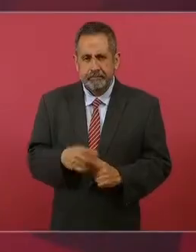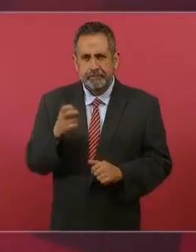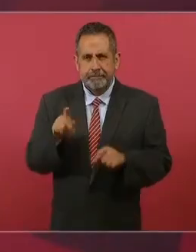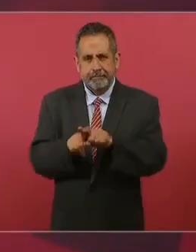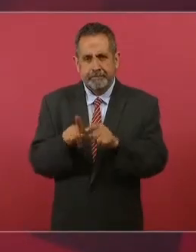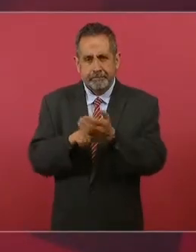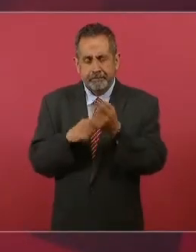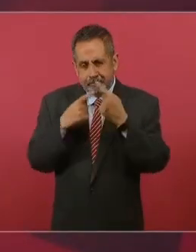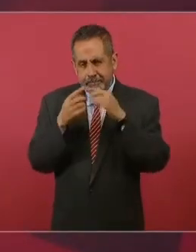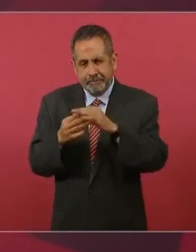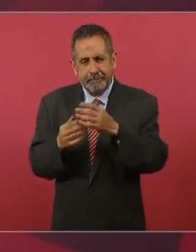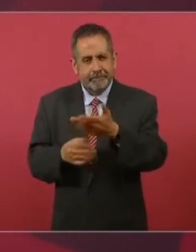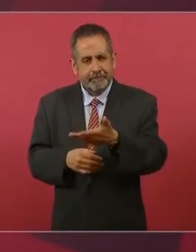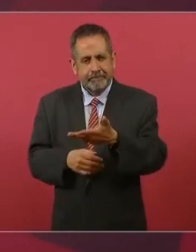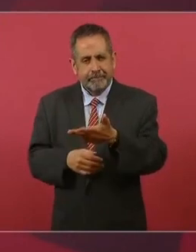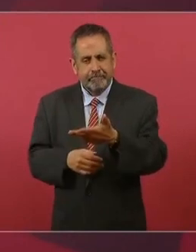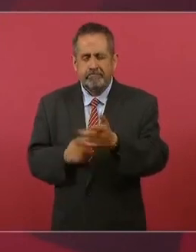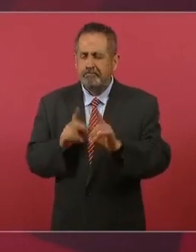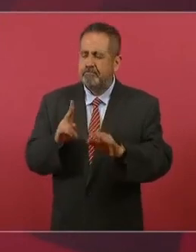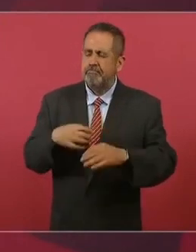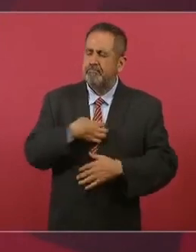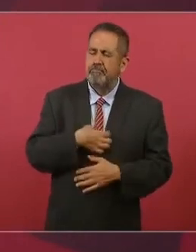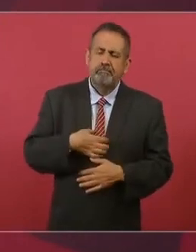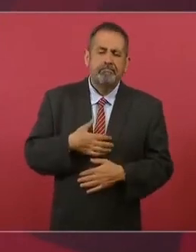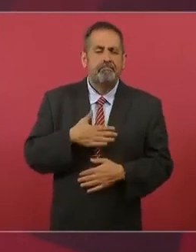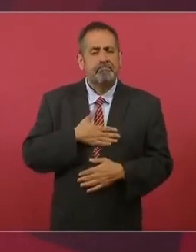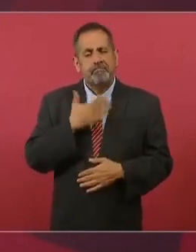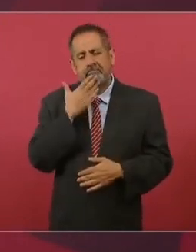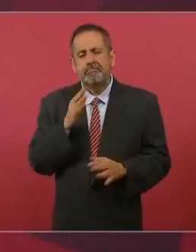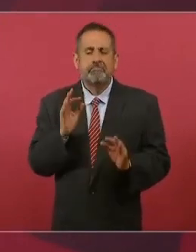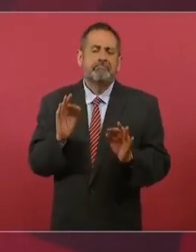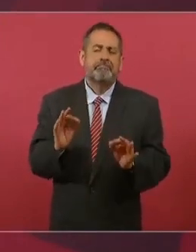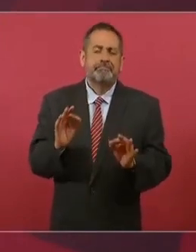estoy muy satisfecho, contento,